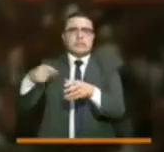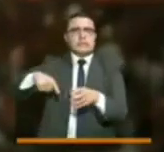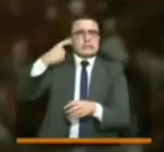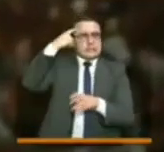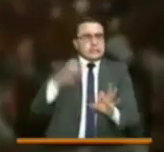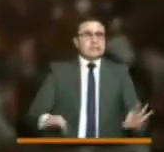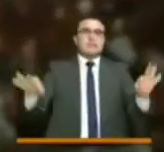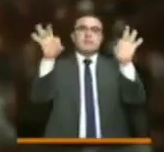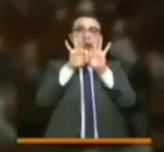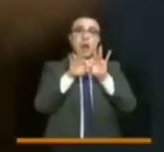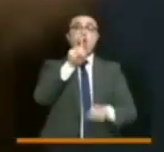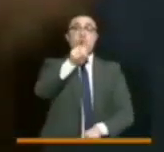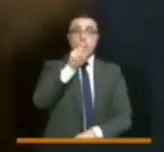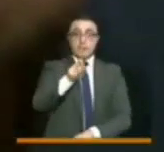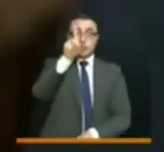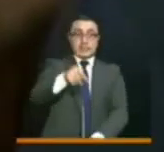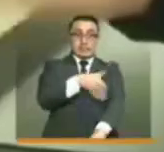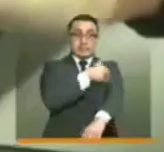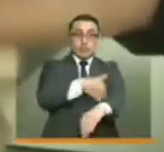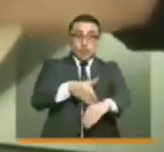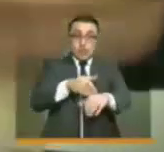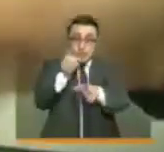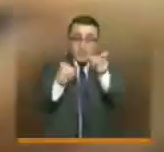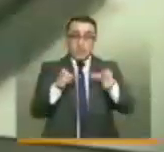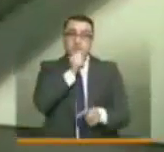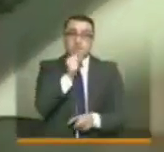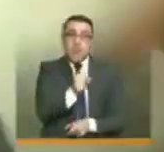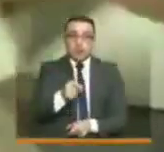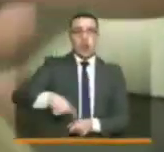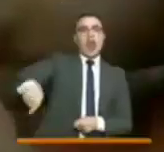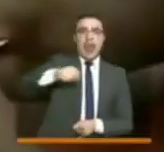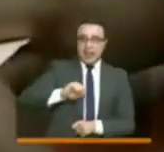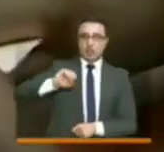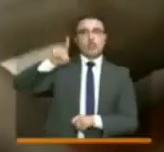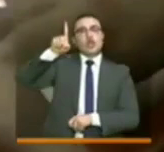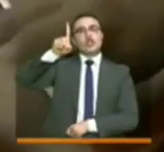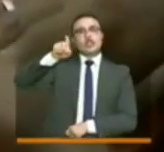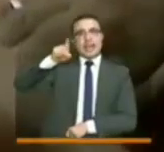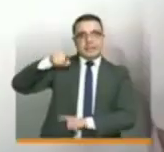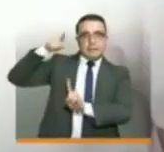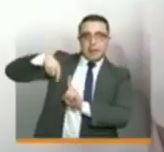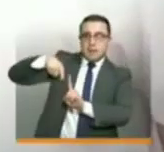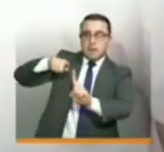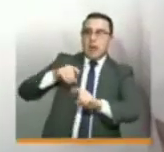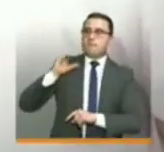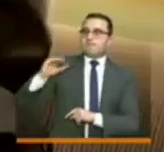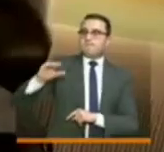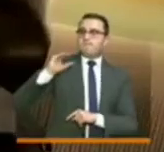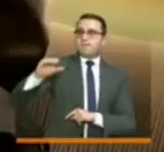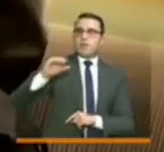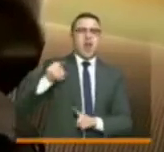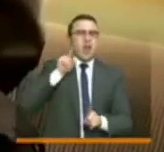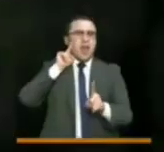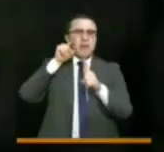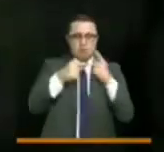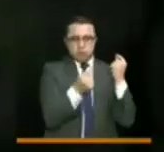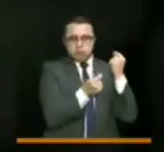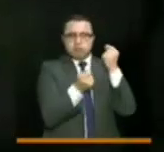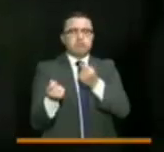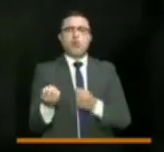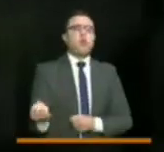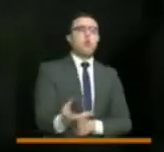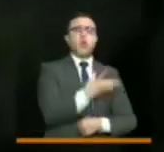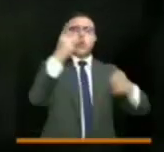de 1.6 millones de personas están recibiendo hoy el 6º giro de este programa, que ha sido fruto de una inversión de más